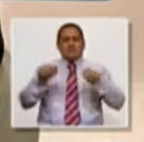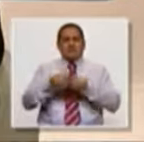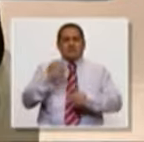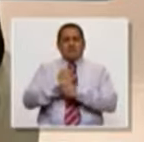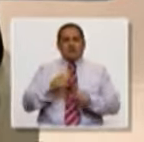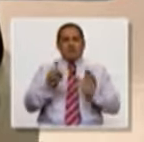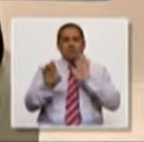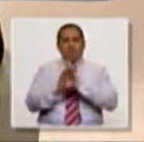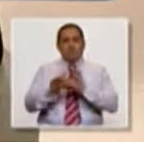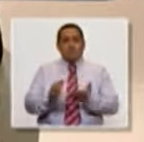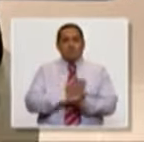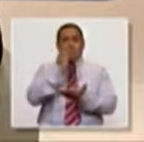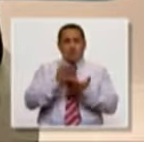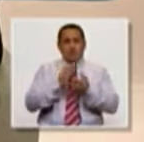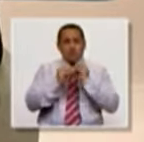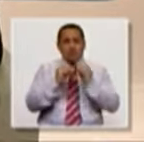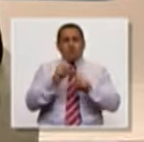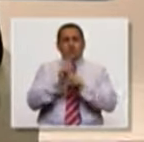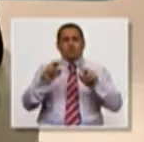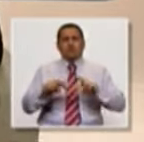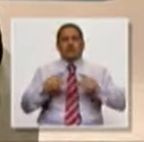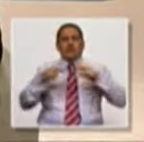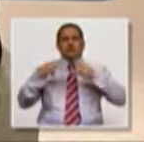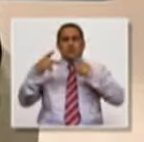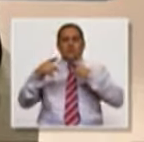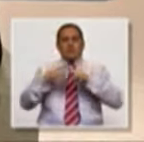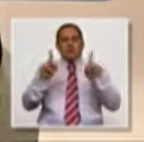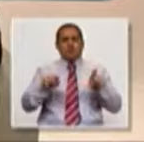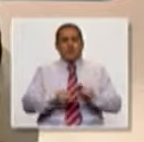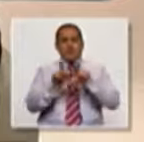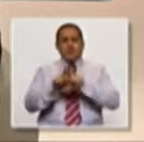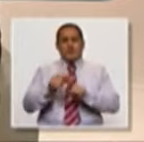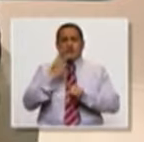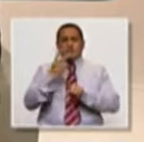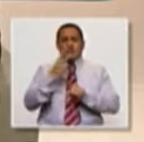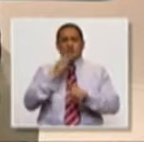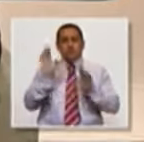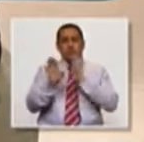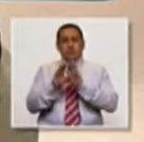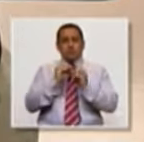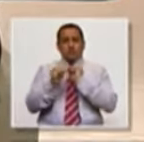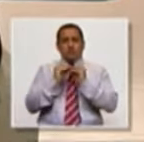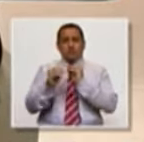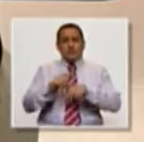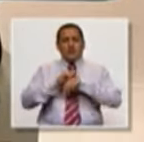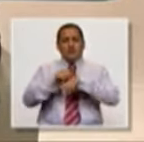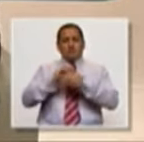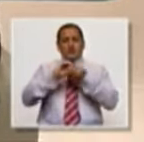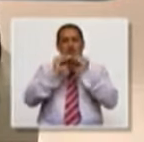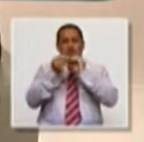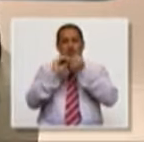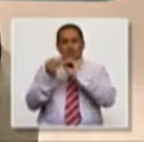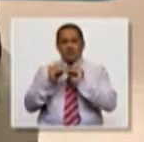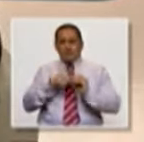que se reproduzca el problema en vez de solucionarse. Pero hay otra opción que puede ser el rediseño